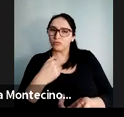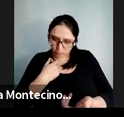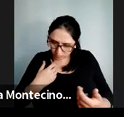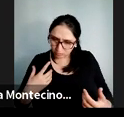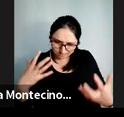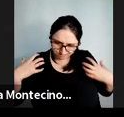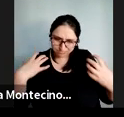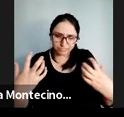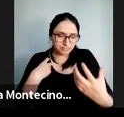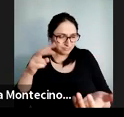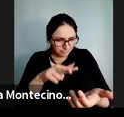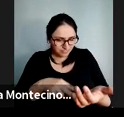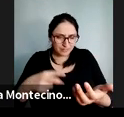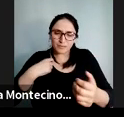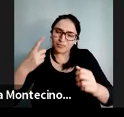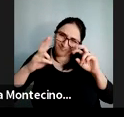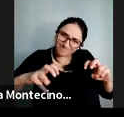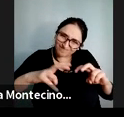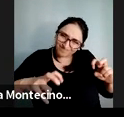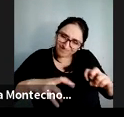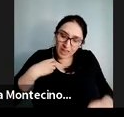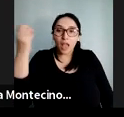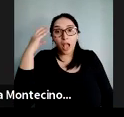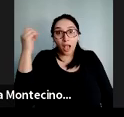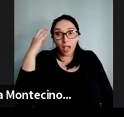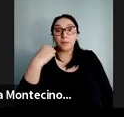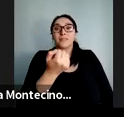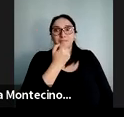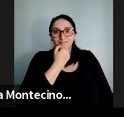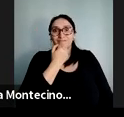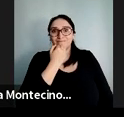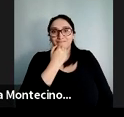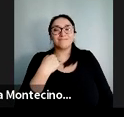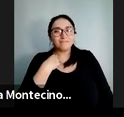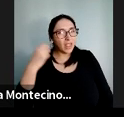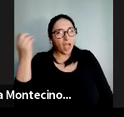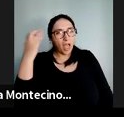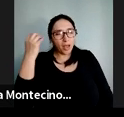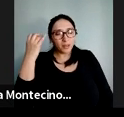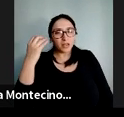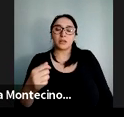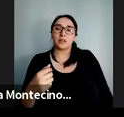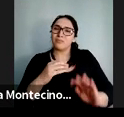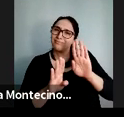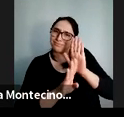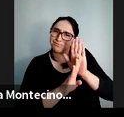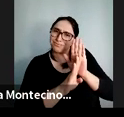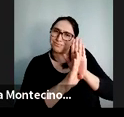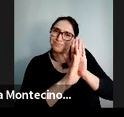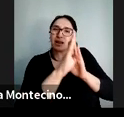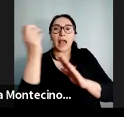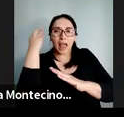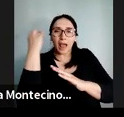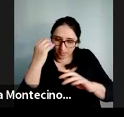que surja esta curiosidad por seguir aprendiendo más e irnos perfeccionando. Nosotras no aprendimos de ciberseguridad en